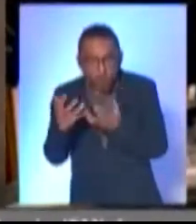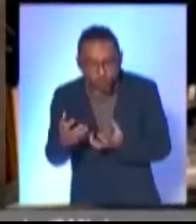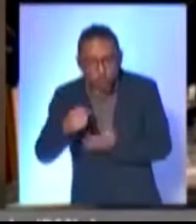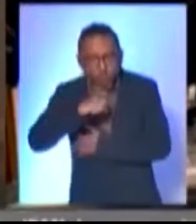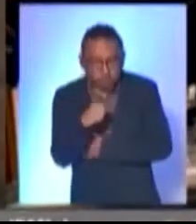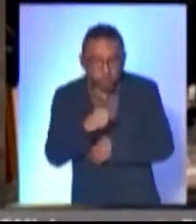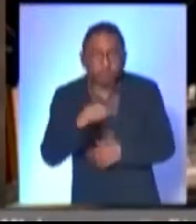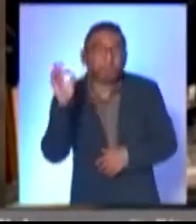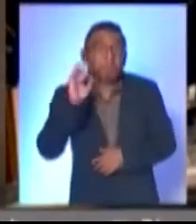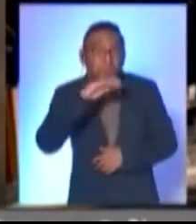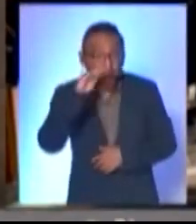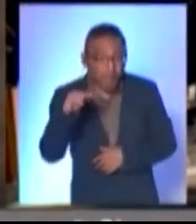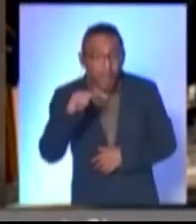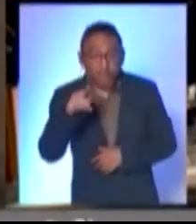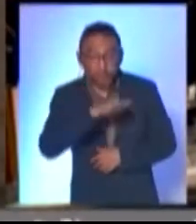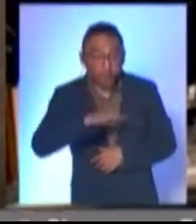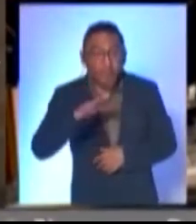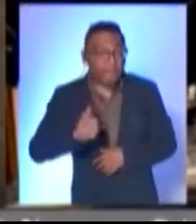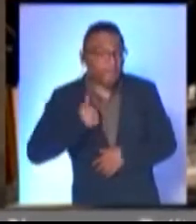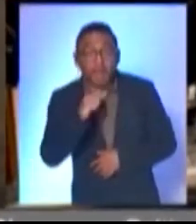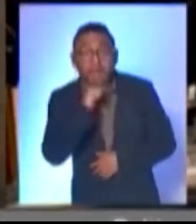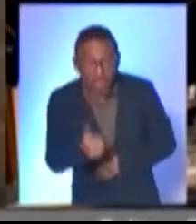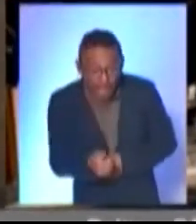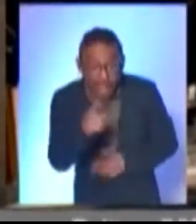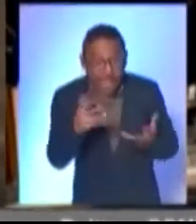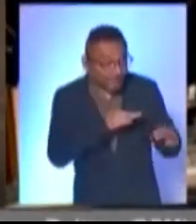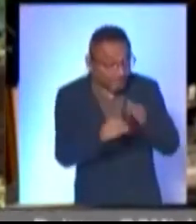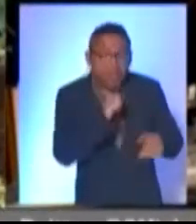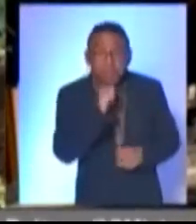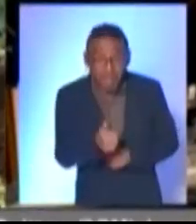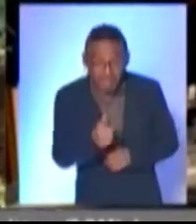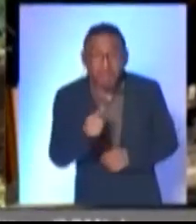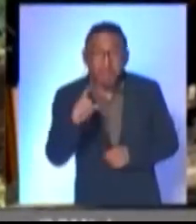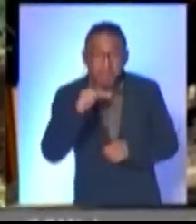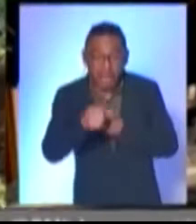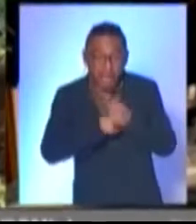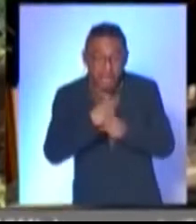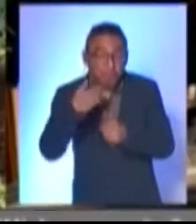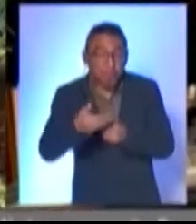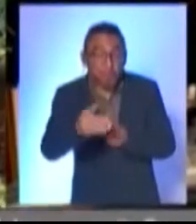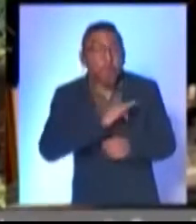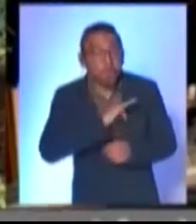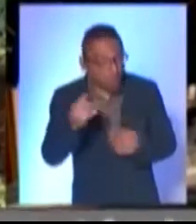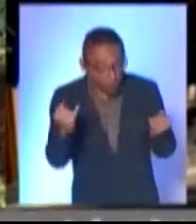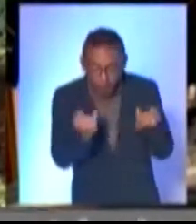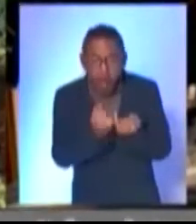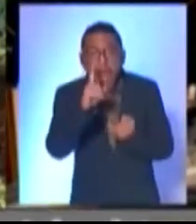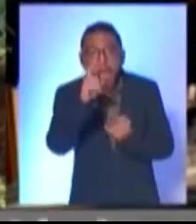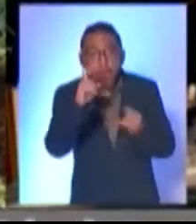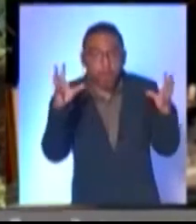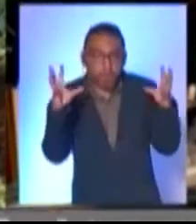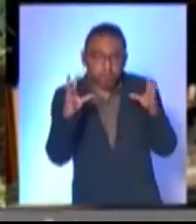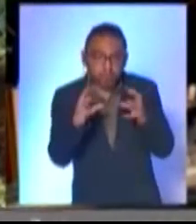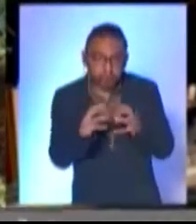si Michoacán no aprovecha sus recursos y define acciones en esta materia, en pocos años también padecerá la escasez del vital líquido.